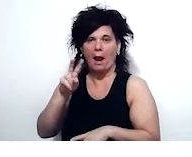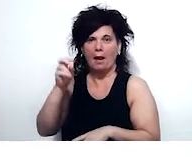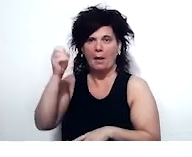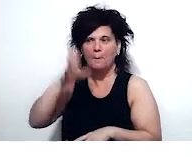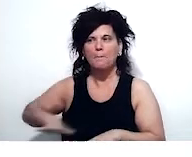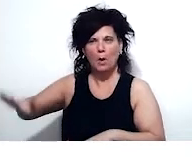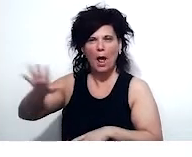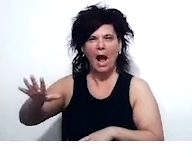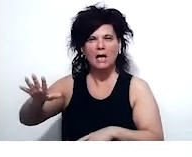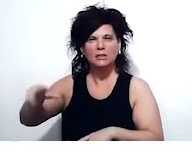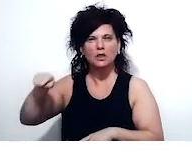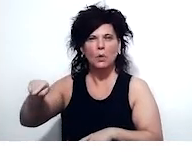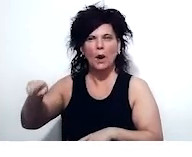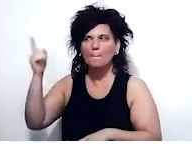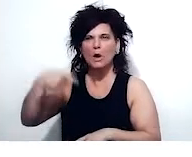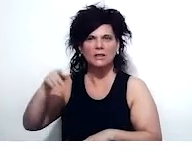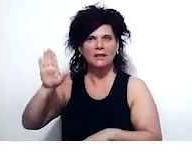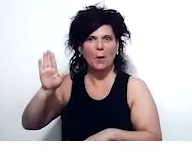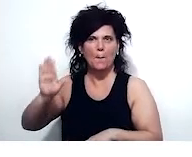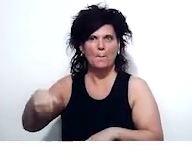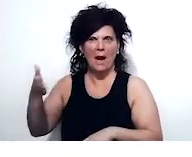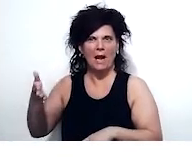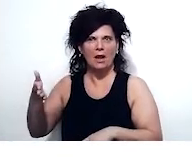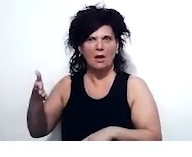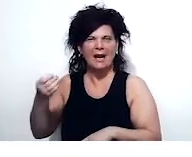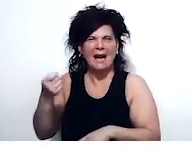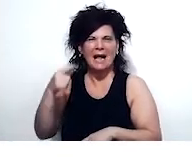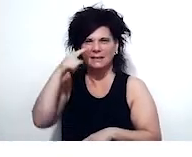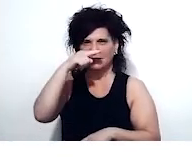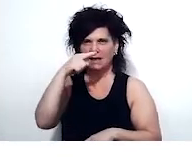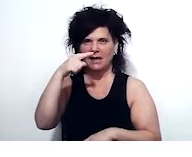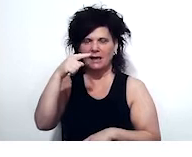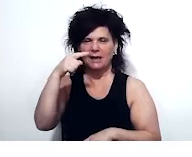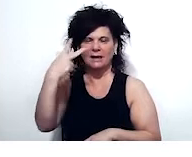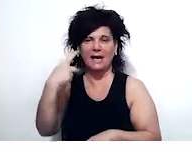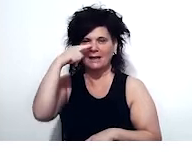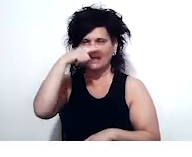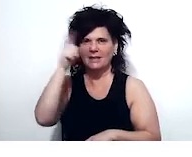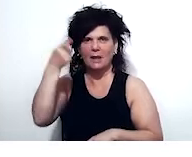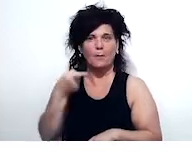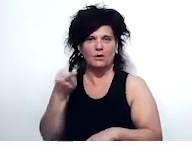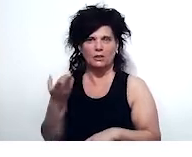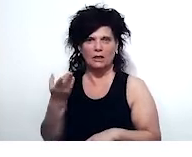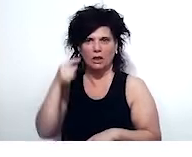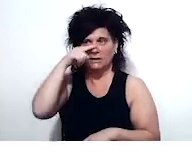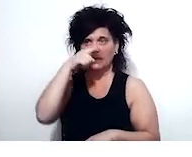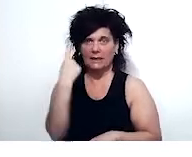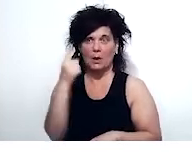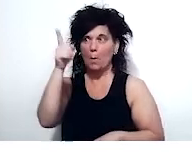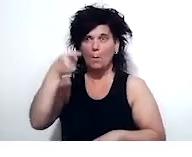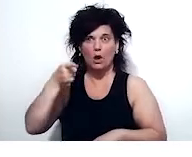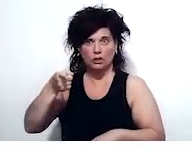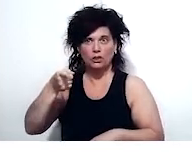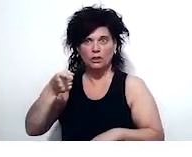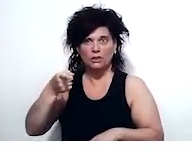rurales este porcentaje baja a casi un 37%. O sea, la mitad, del 71%